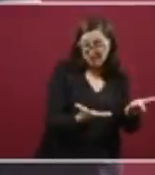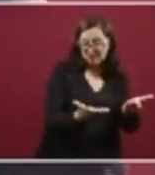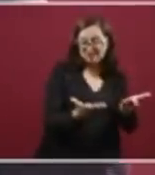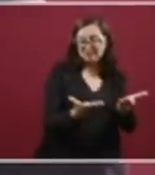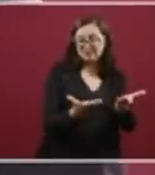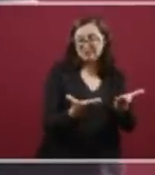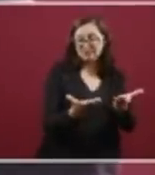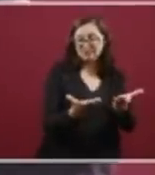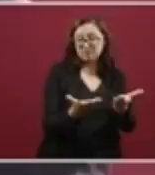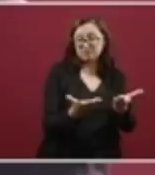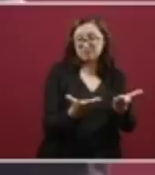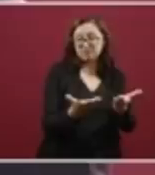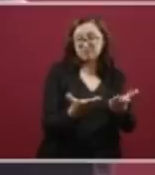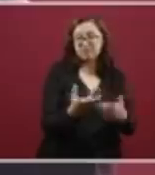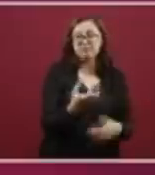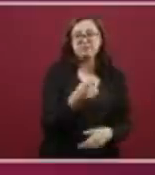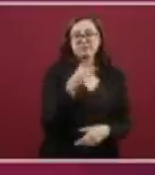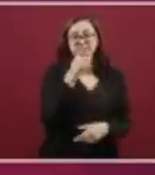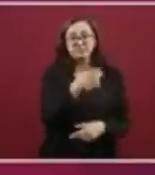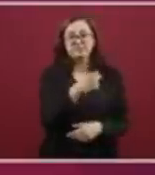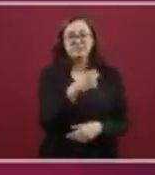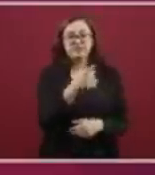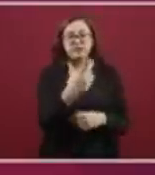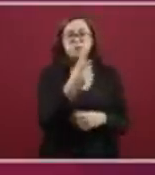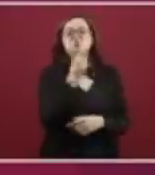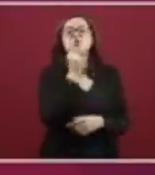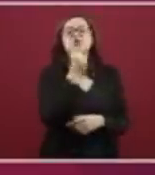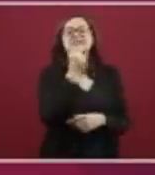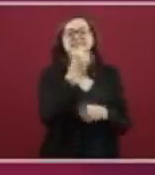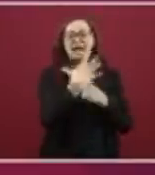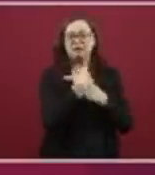a el policía que lo había detenido.